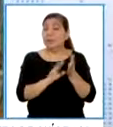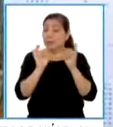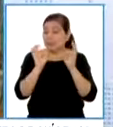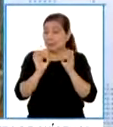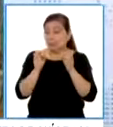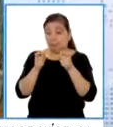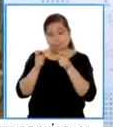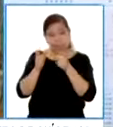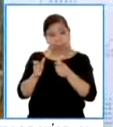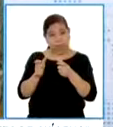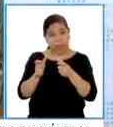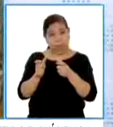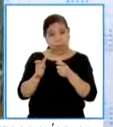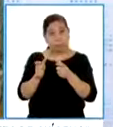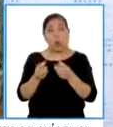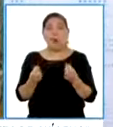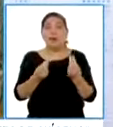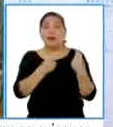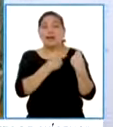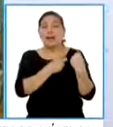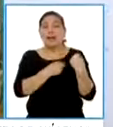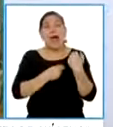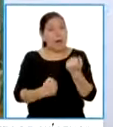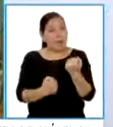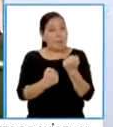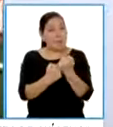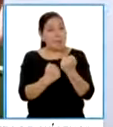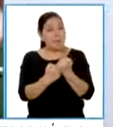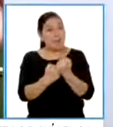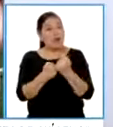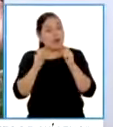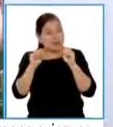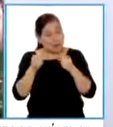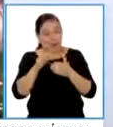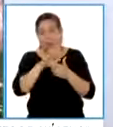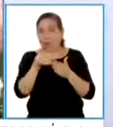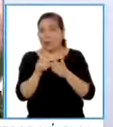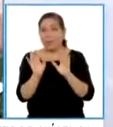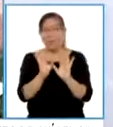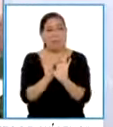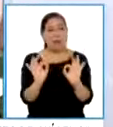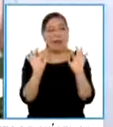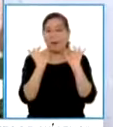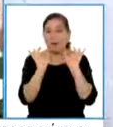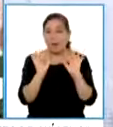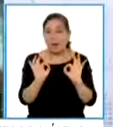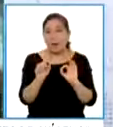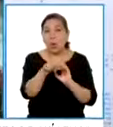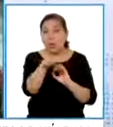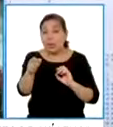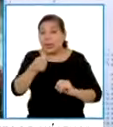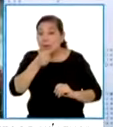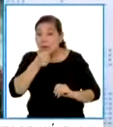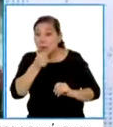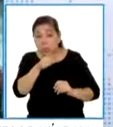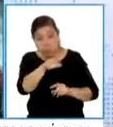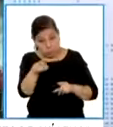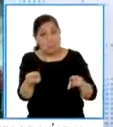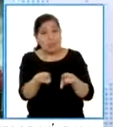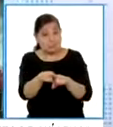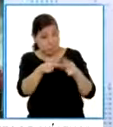estar haciéndole la supervisión y colaborando, contribuyendo a que eso se concrete. Ustedes, los medios, tienen que